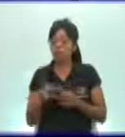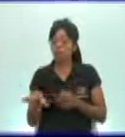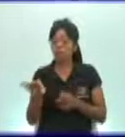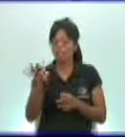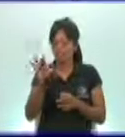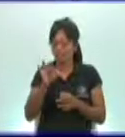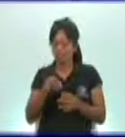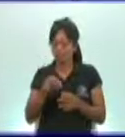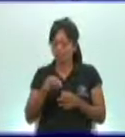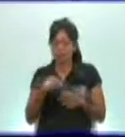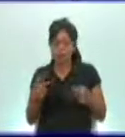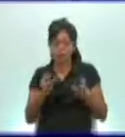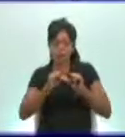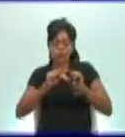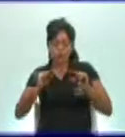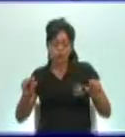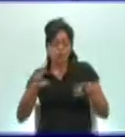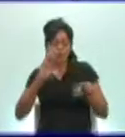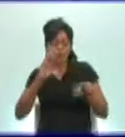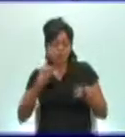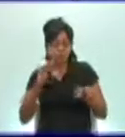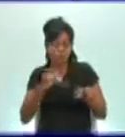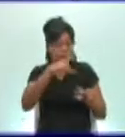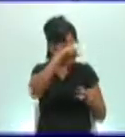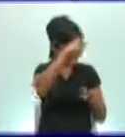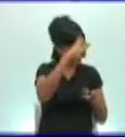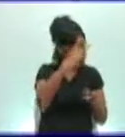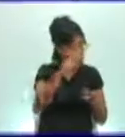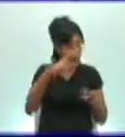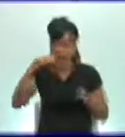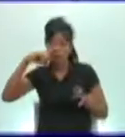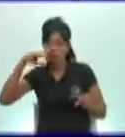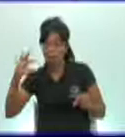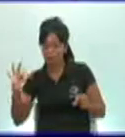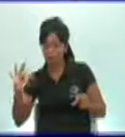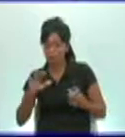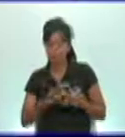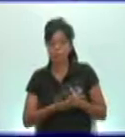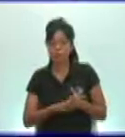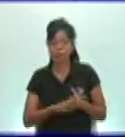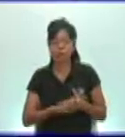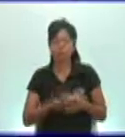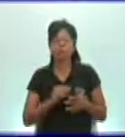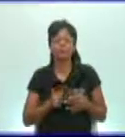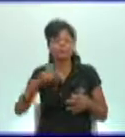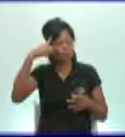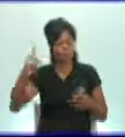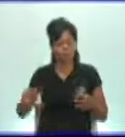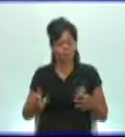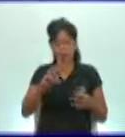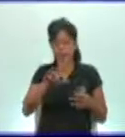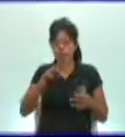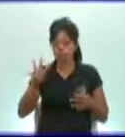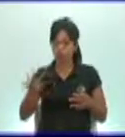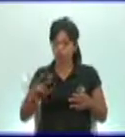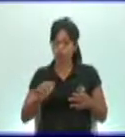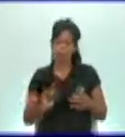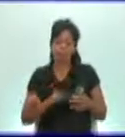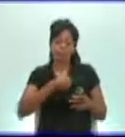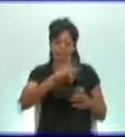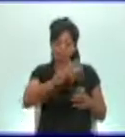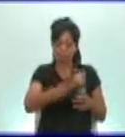las enunciativas afirmativas y negativas. Del ejercicio 14, los incisos A y D son